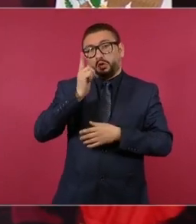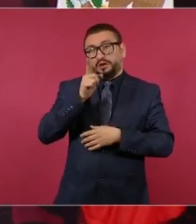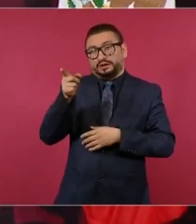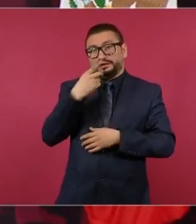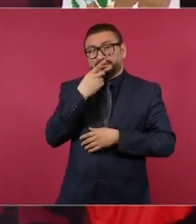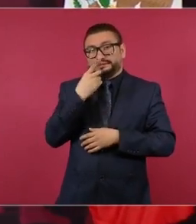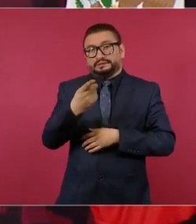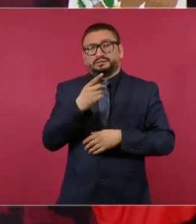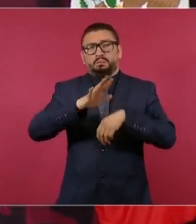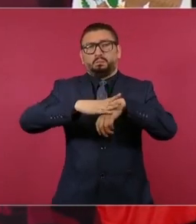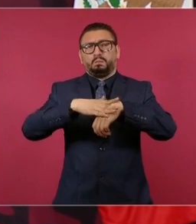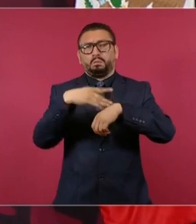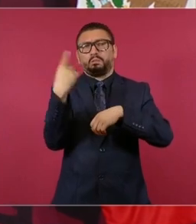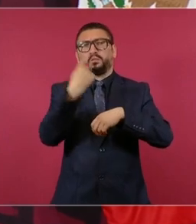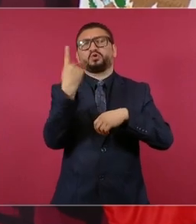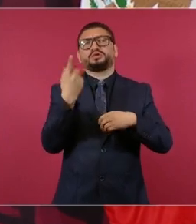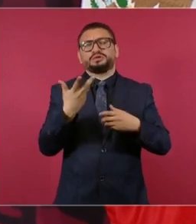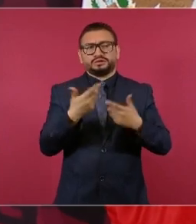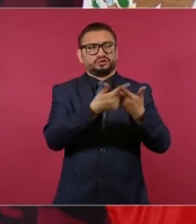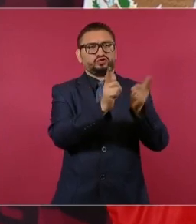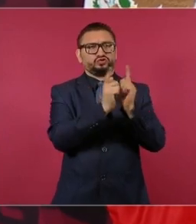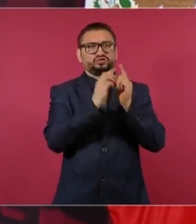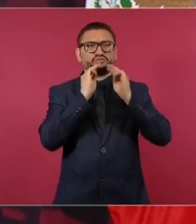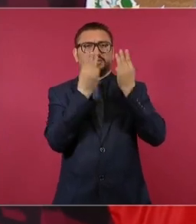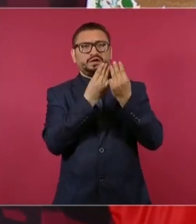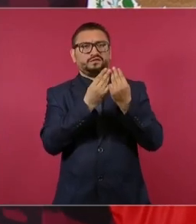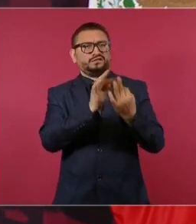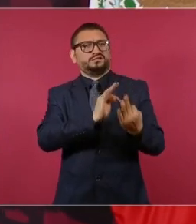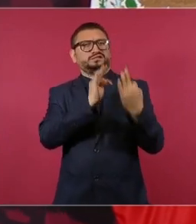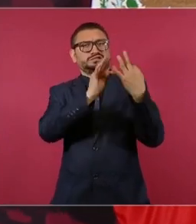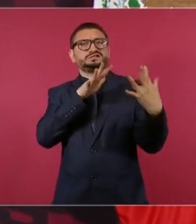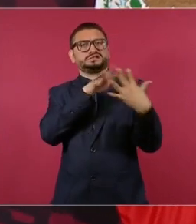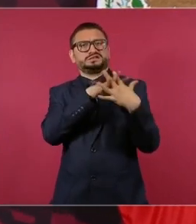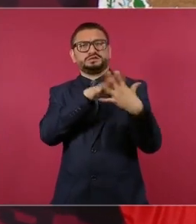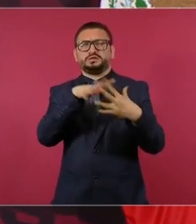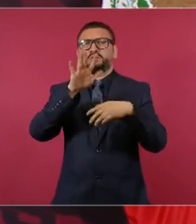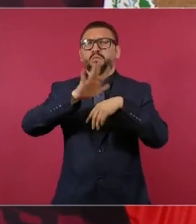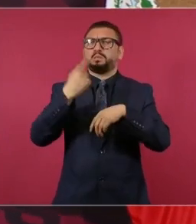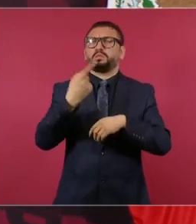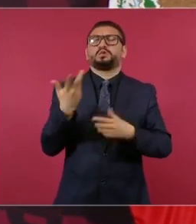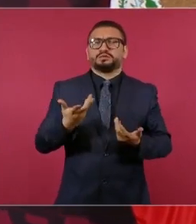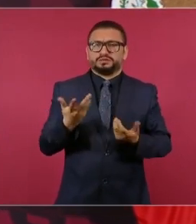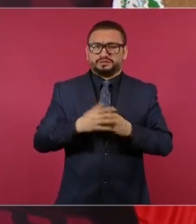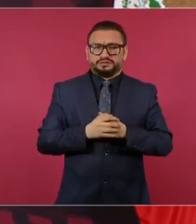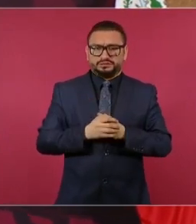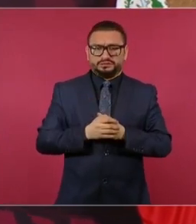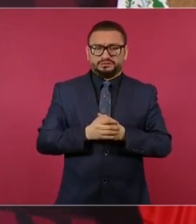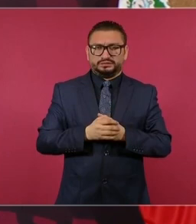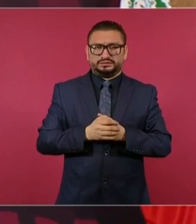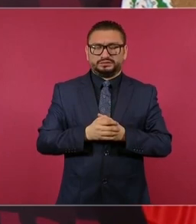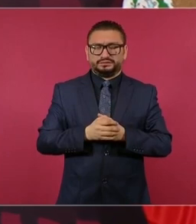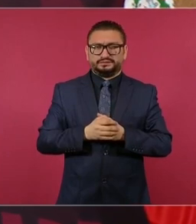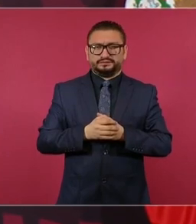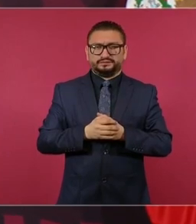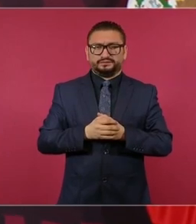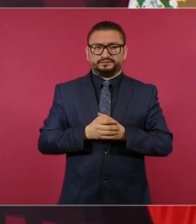declara la guerra. Sí, no estaba